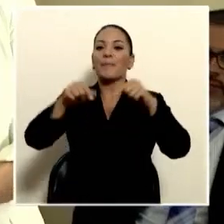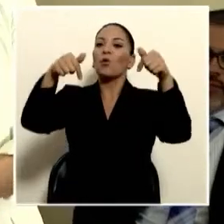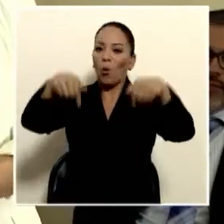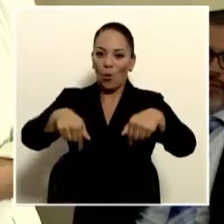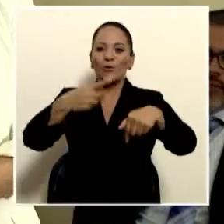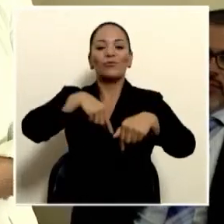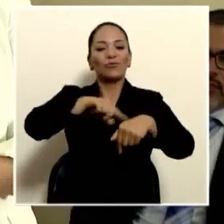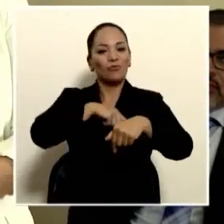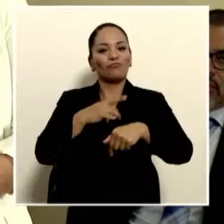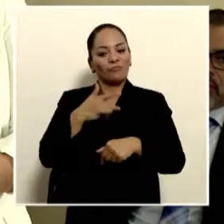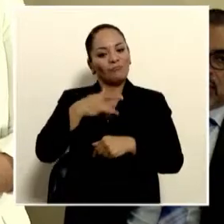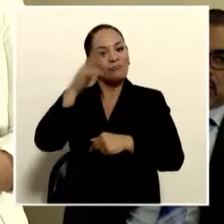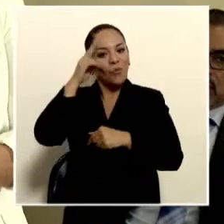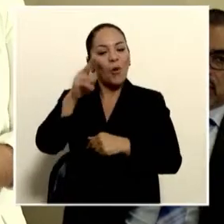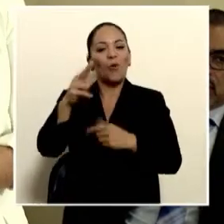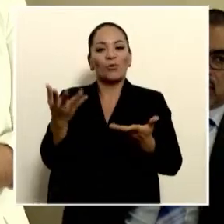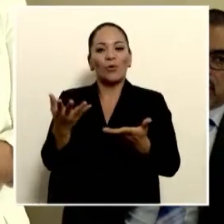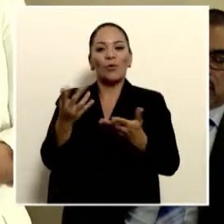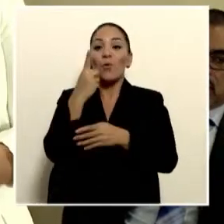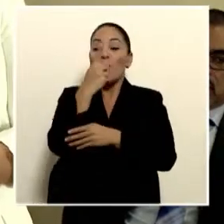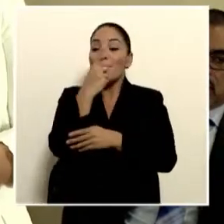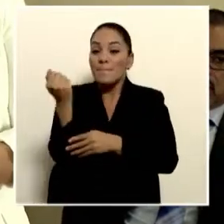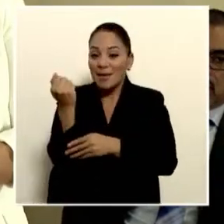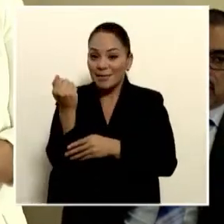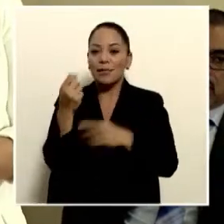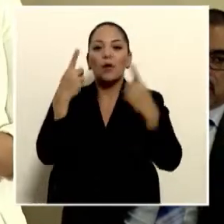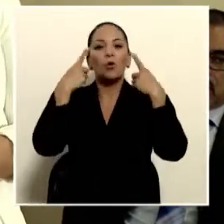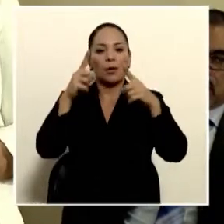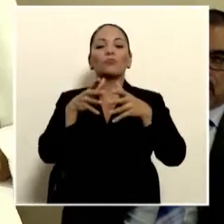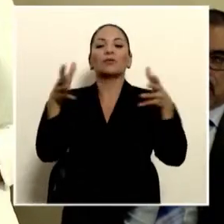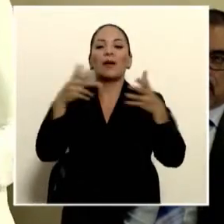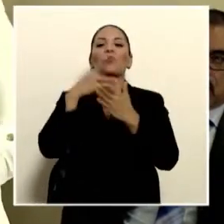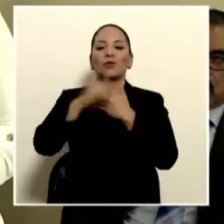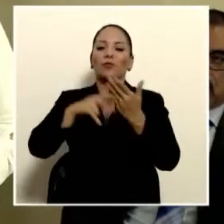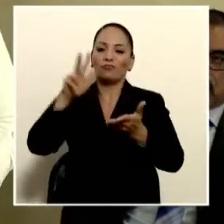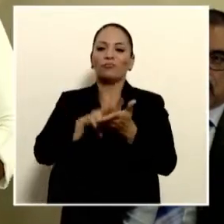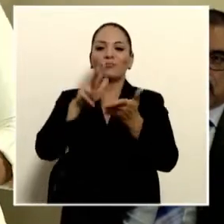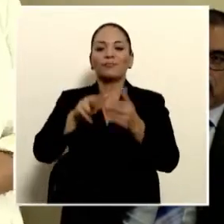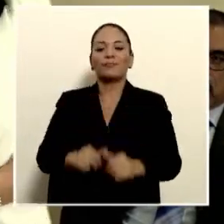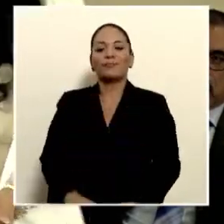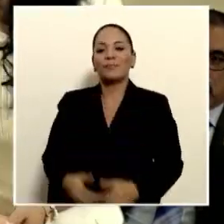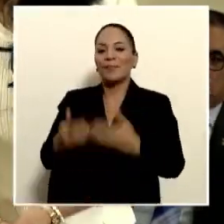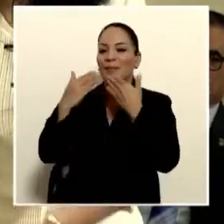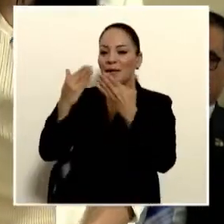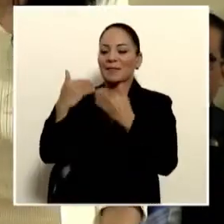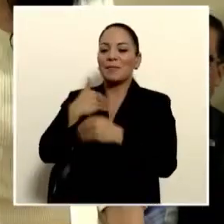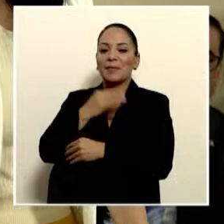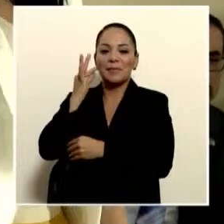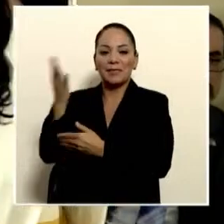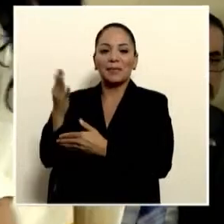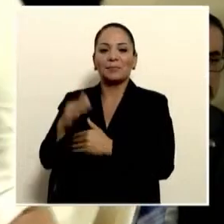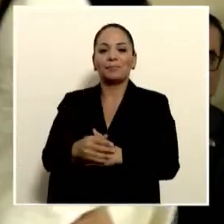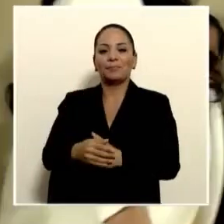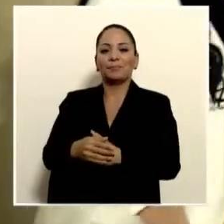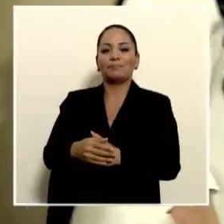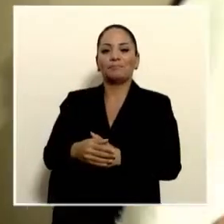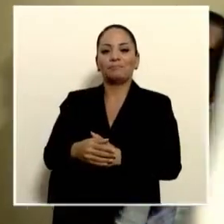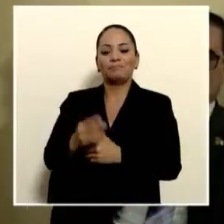de verdad un honor decir que en un mes logramos este gran proyecto. Muchas gracias, ministro. Le invito a